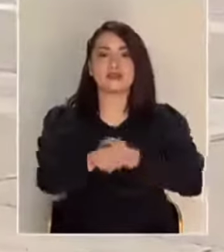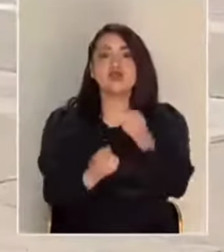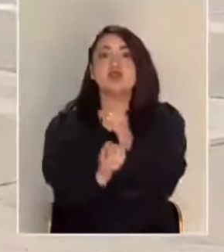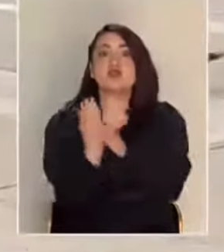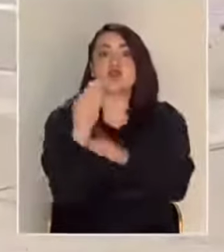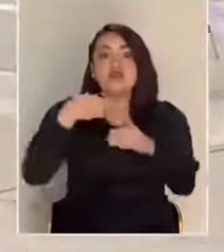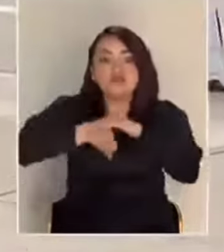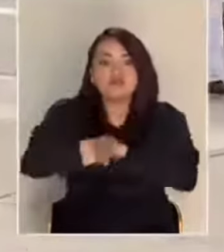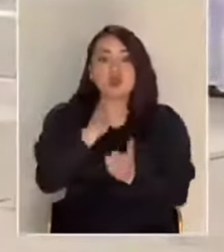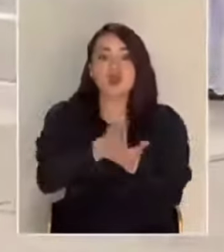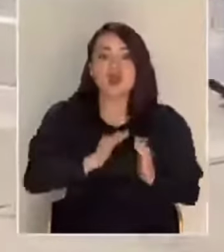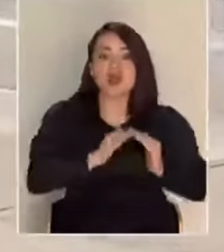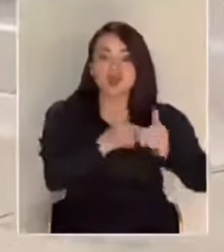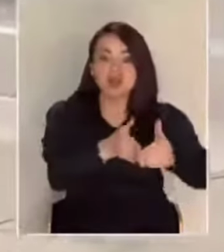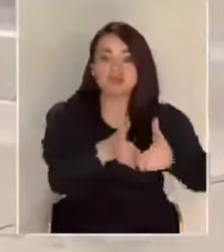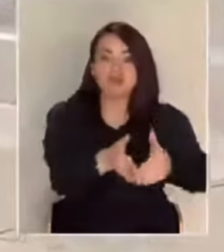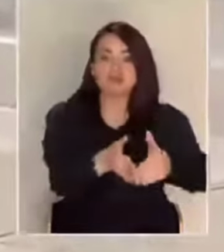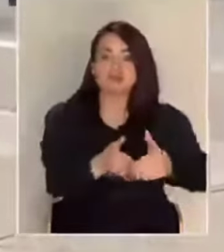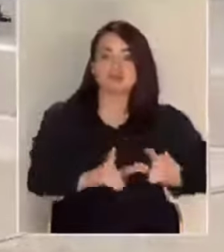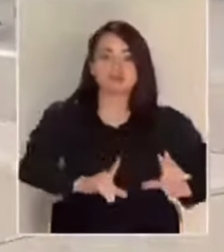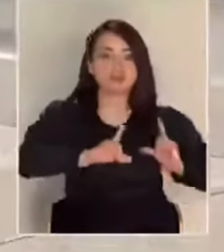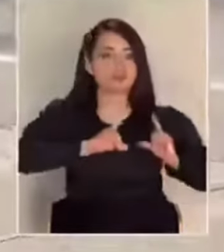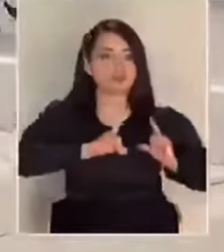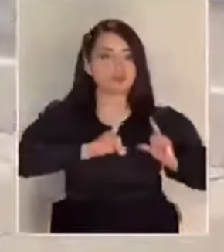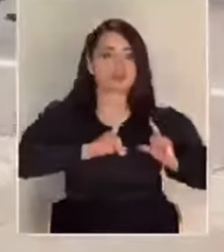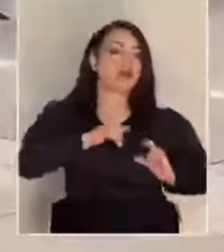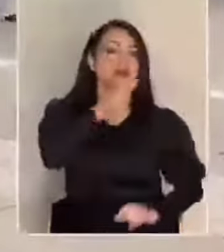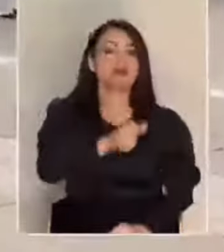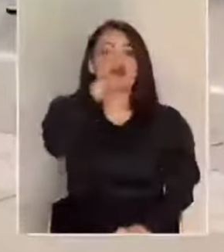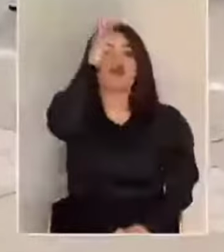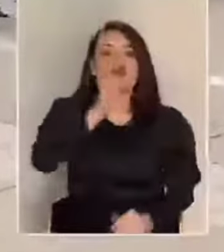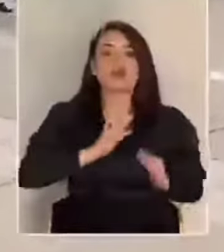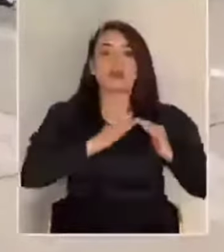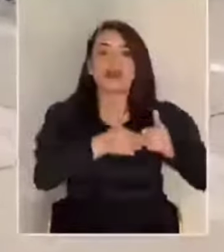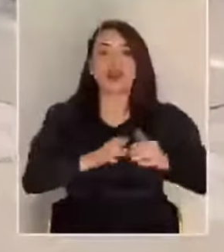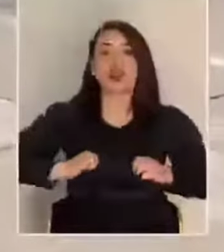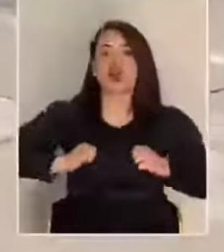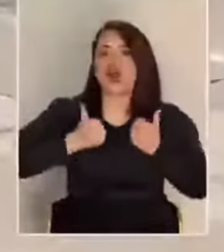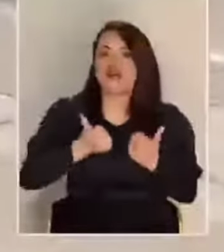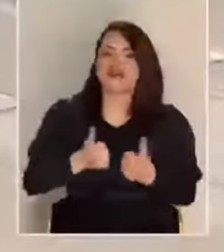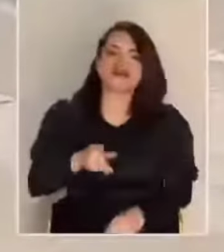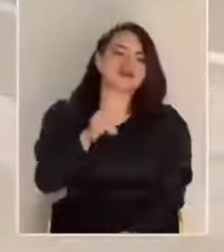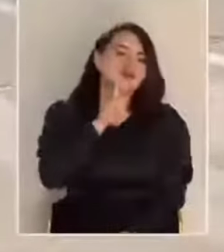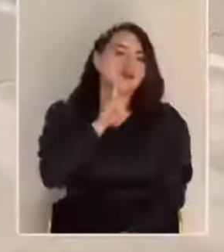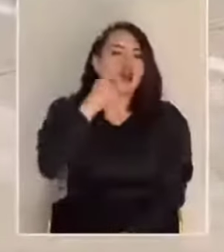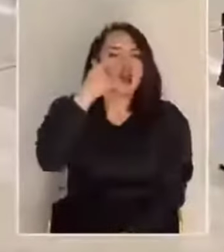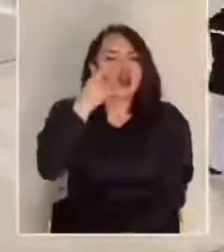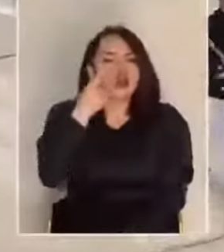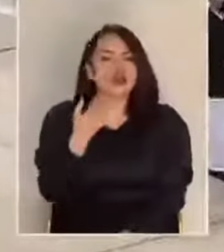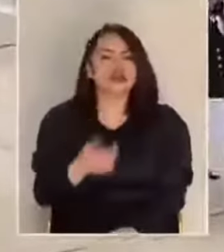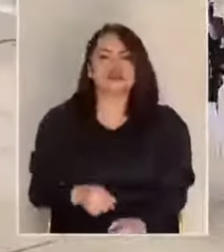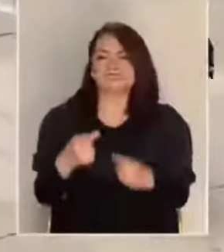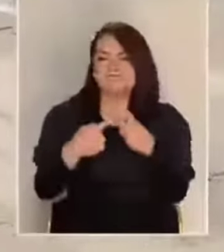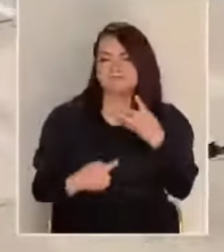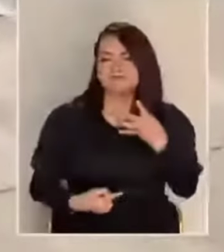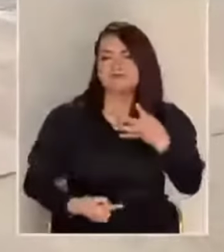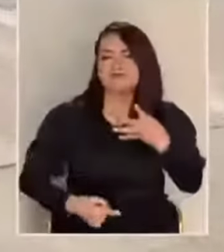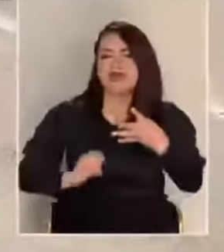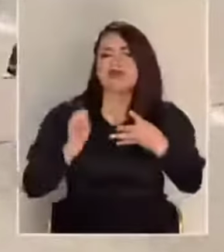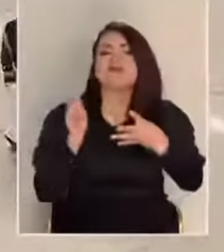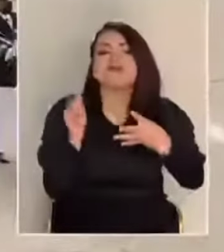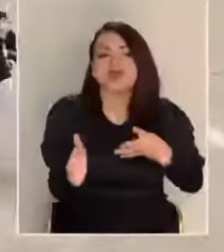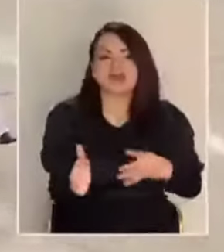está diseñada para que su egreso como oficiales de marina, nuestros jóvenes cuenten con los conocimientos y caracteres necesarios para